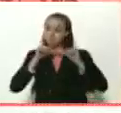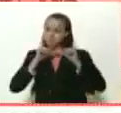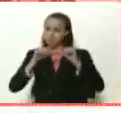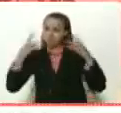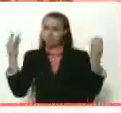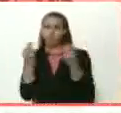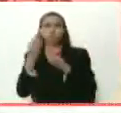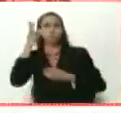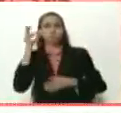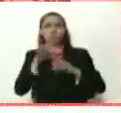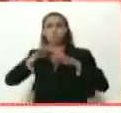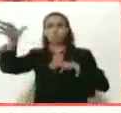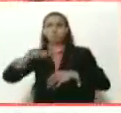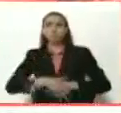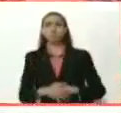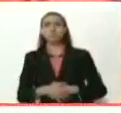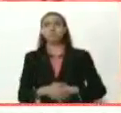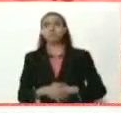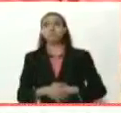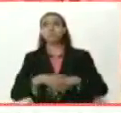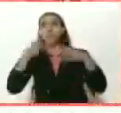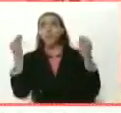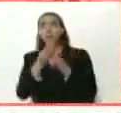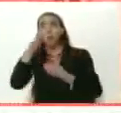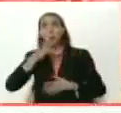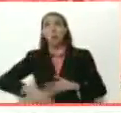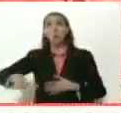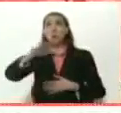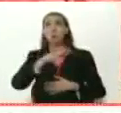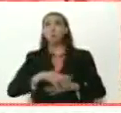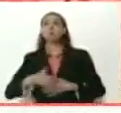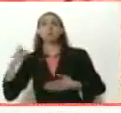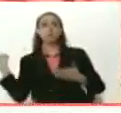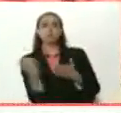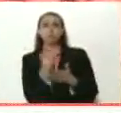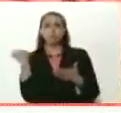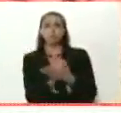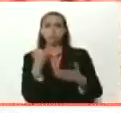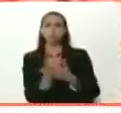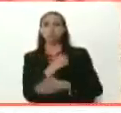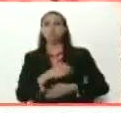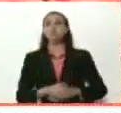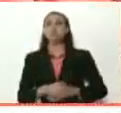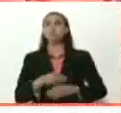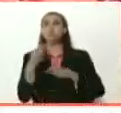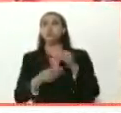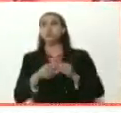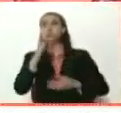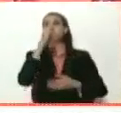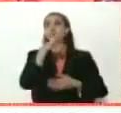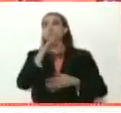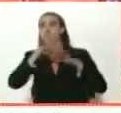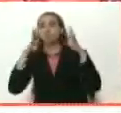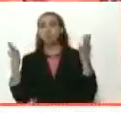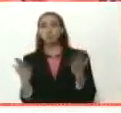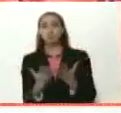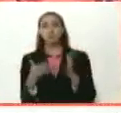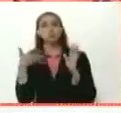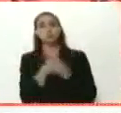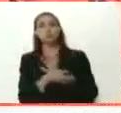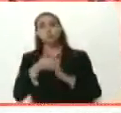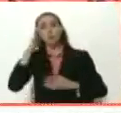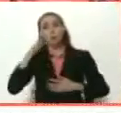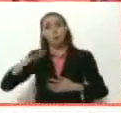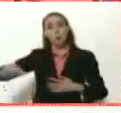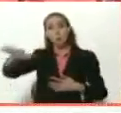lado de las mujeres de la patria, al lado de su pueblo, resistiendo con nosotras, dándole un mensaje al mundo de que este es un pueblo que no